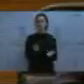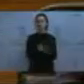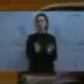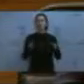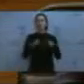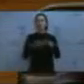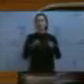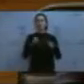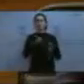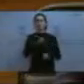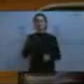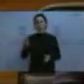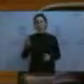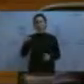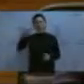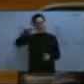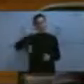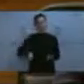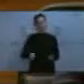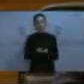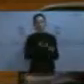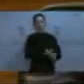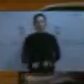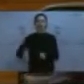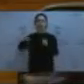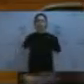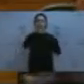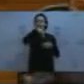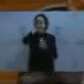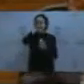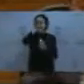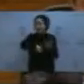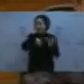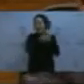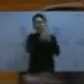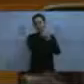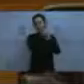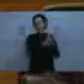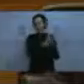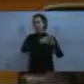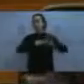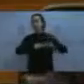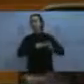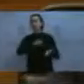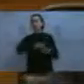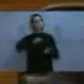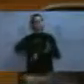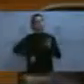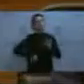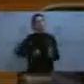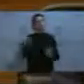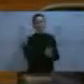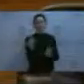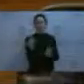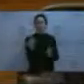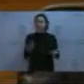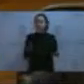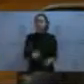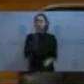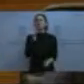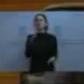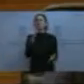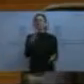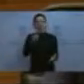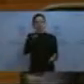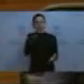Grupo Parlamentario Popular, como bien sabe, nosotros defendemos el contenido de esa ley y la aplicación estricta de esa ley, entendemos que es legítimo